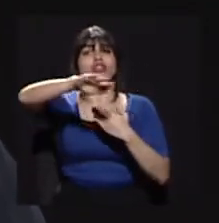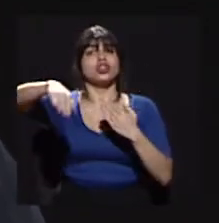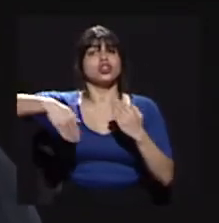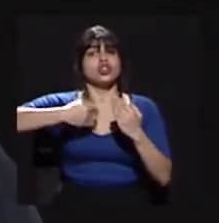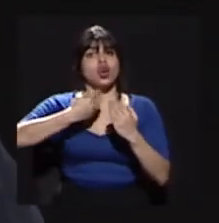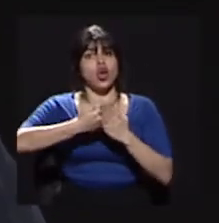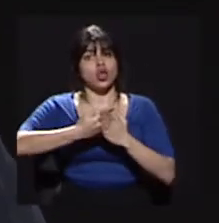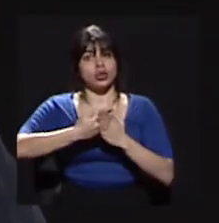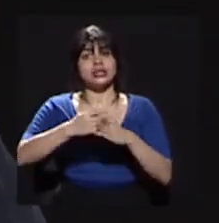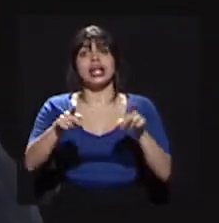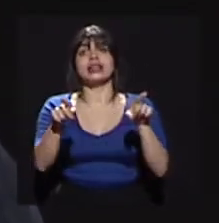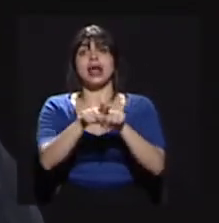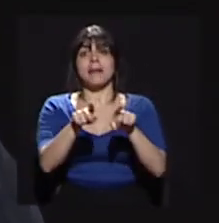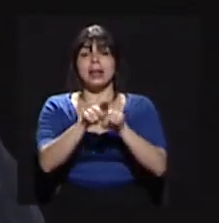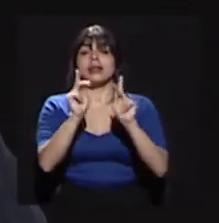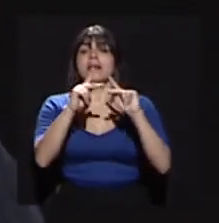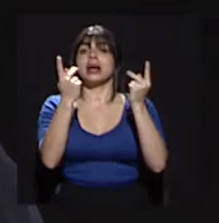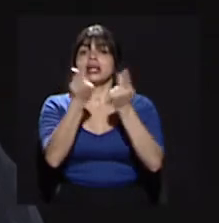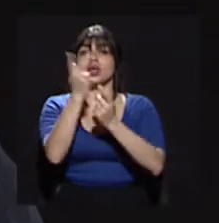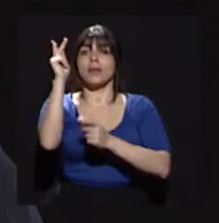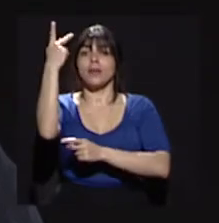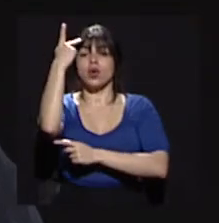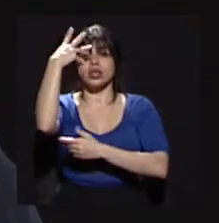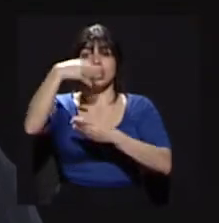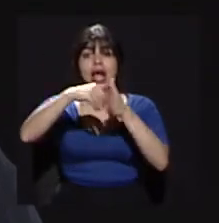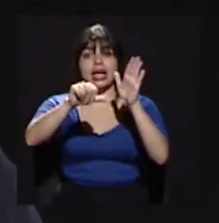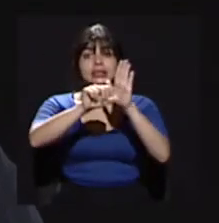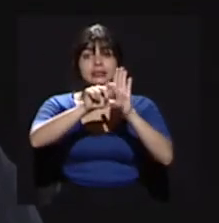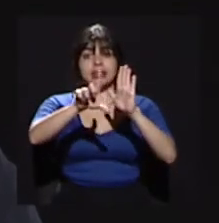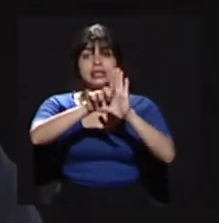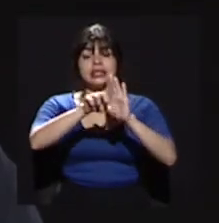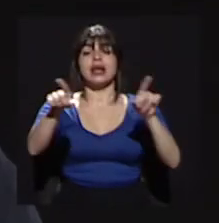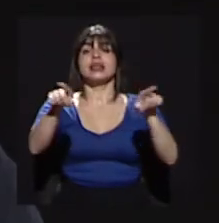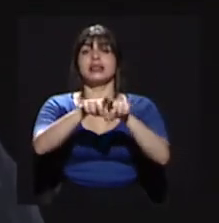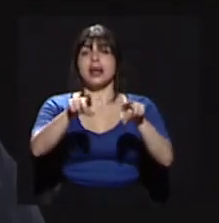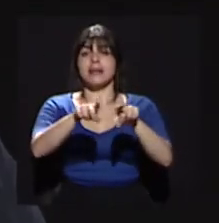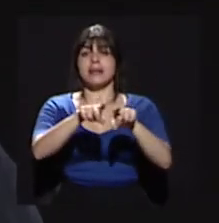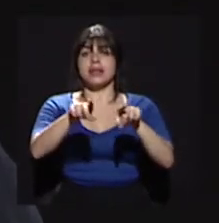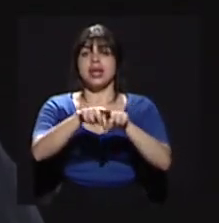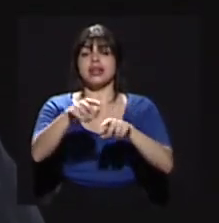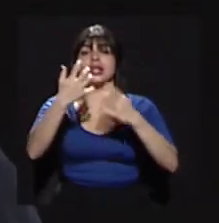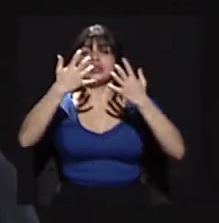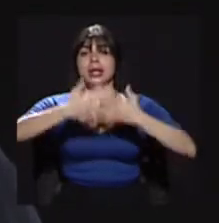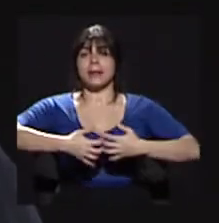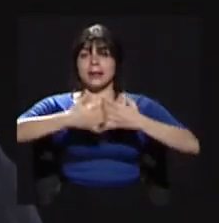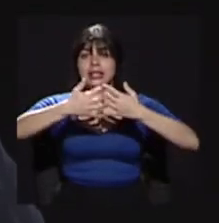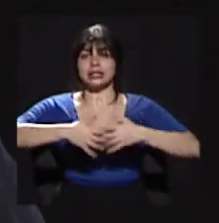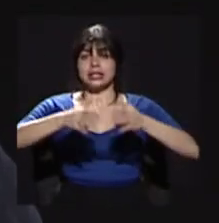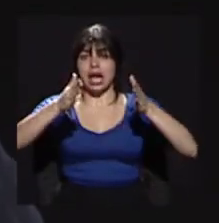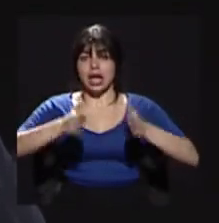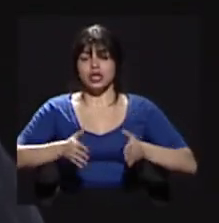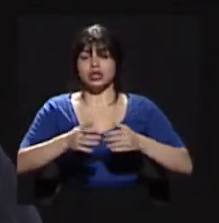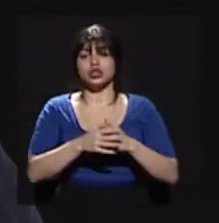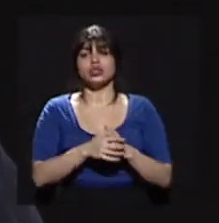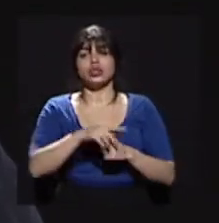y también es de los partidos políticos que están en la asamblea legislativa y también es de los empresarios y empresarias que producen riqueza